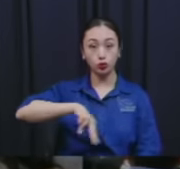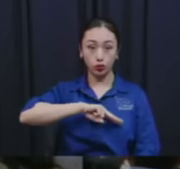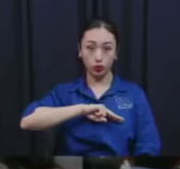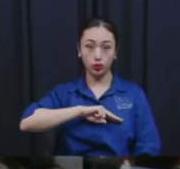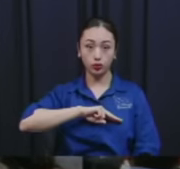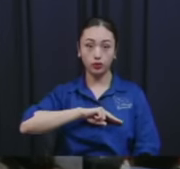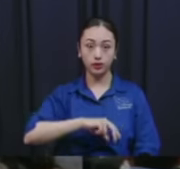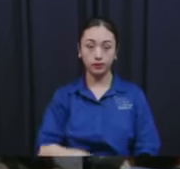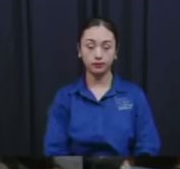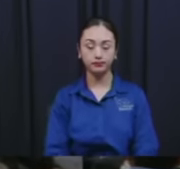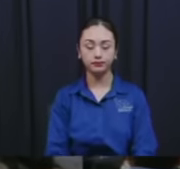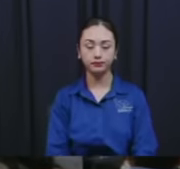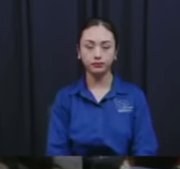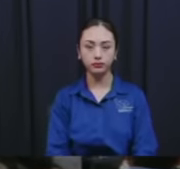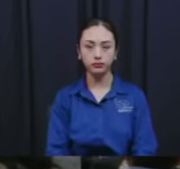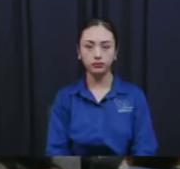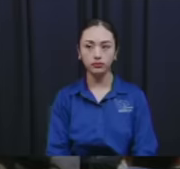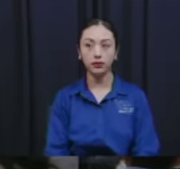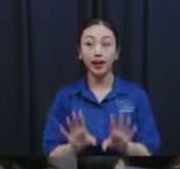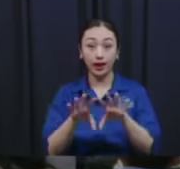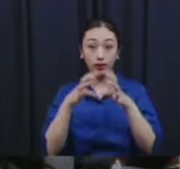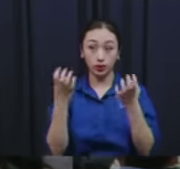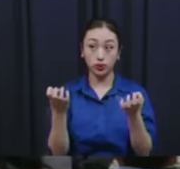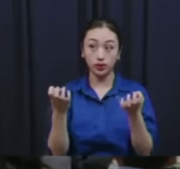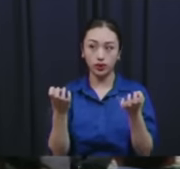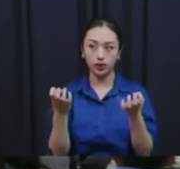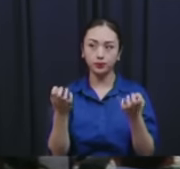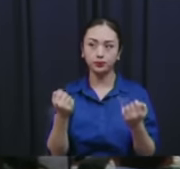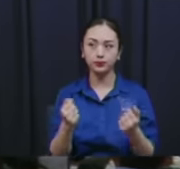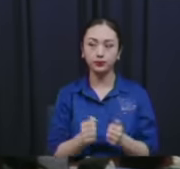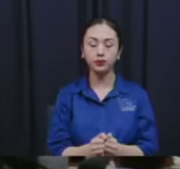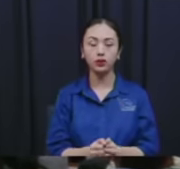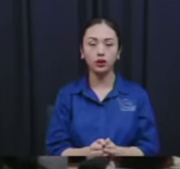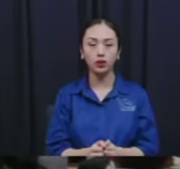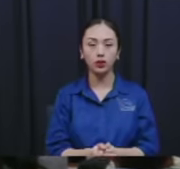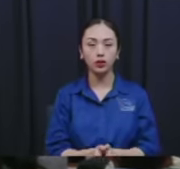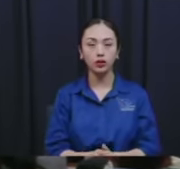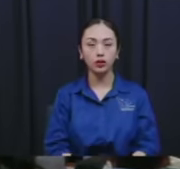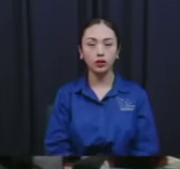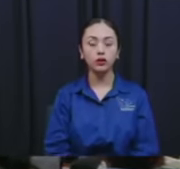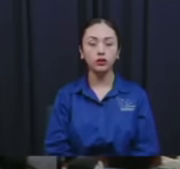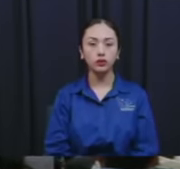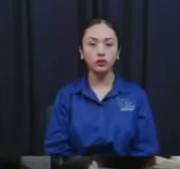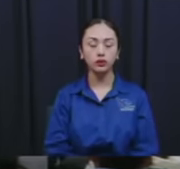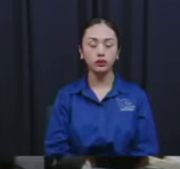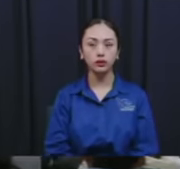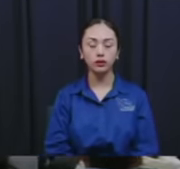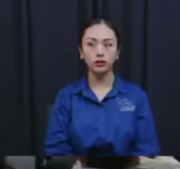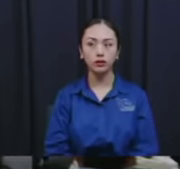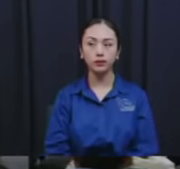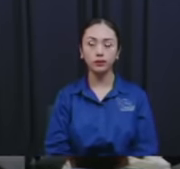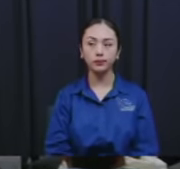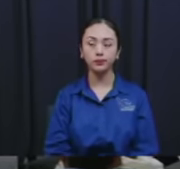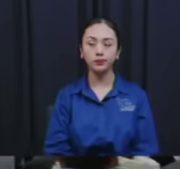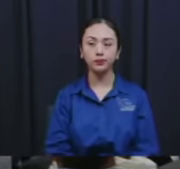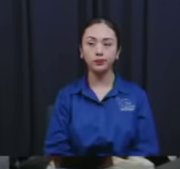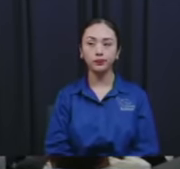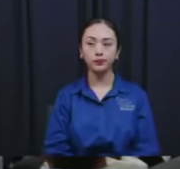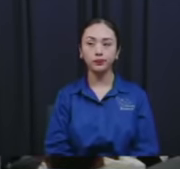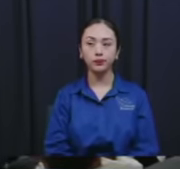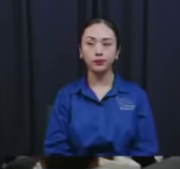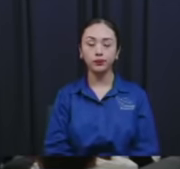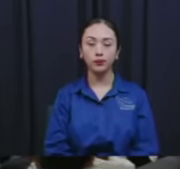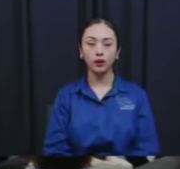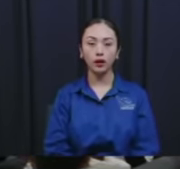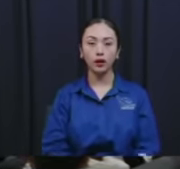ser y estos estos otros dos que aparecen en en Isaías capítulo 1 versículo 26 en